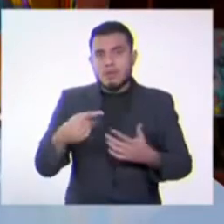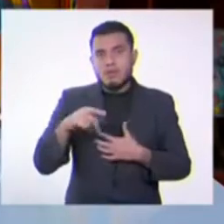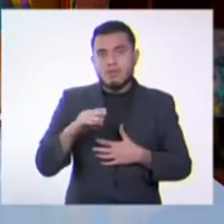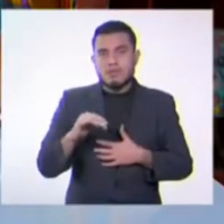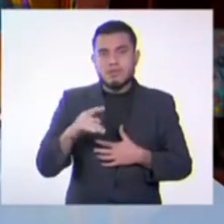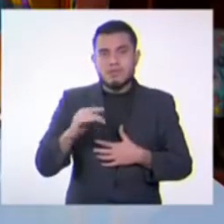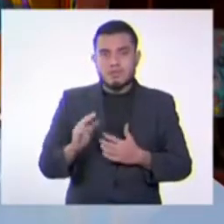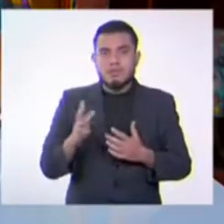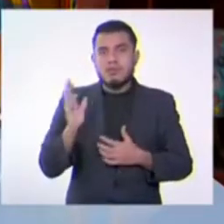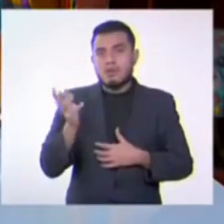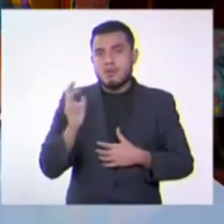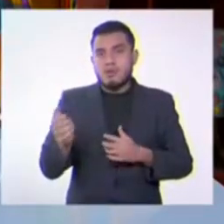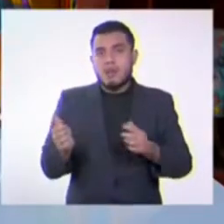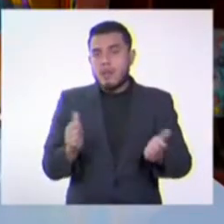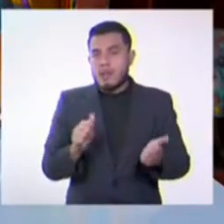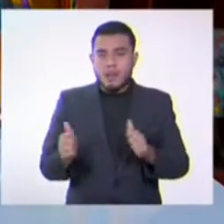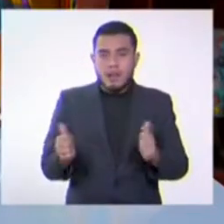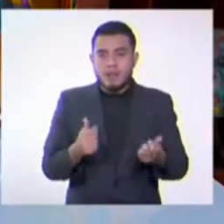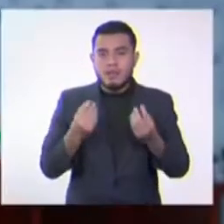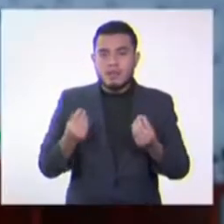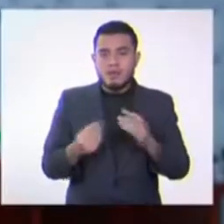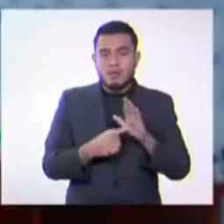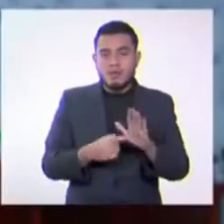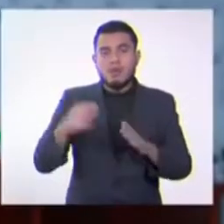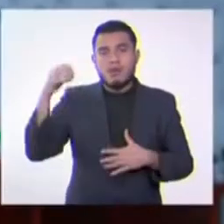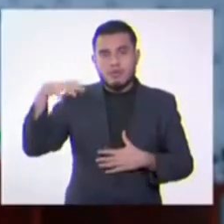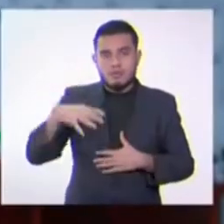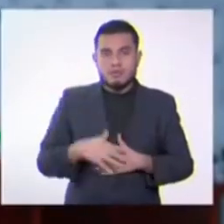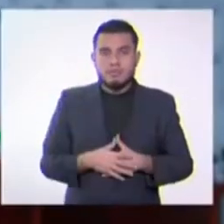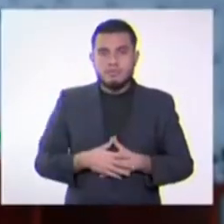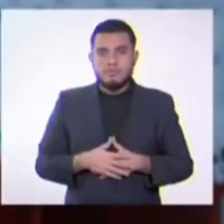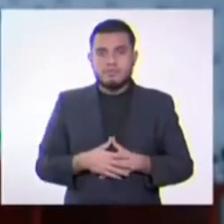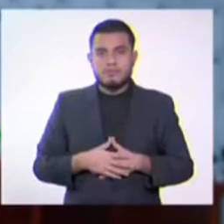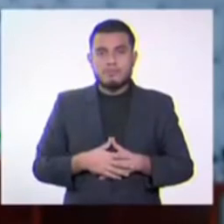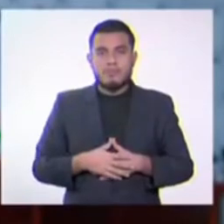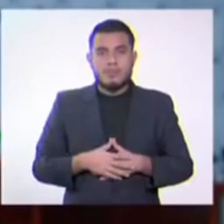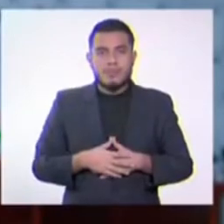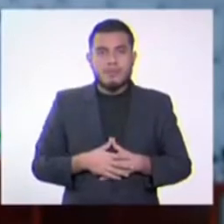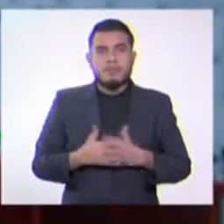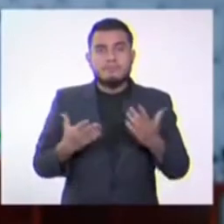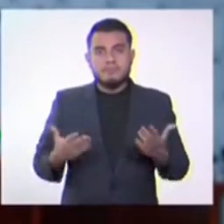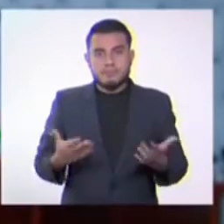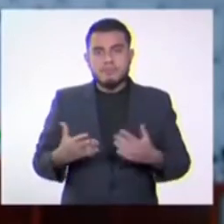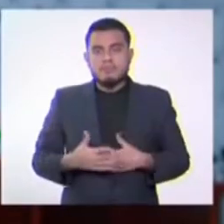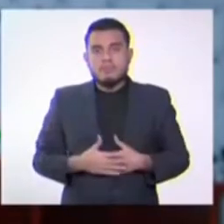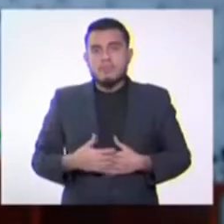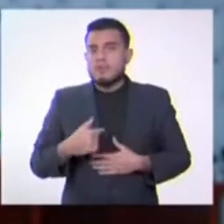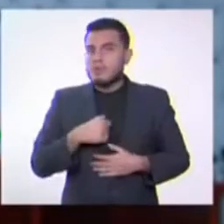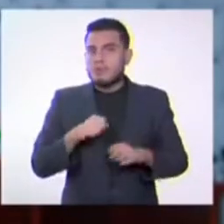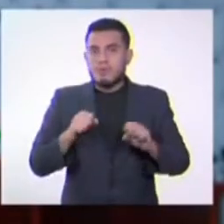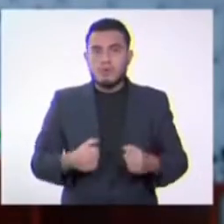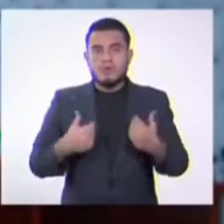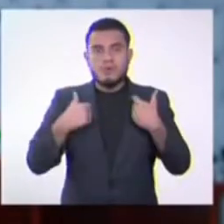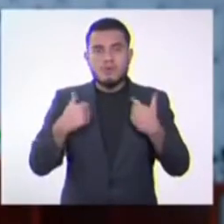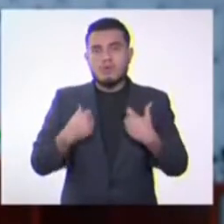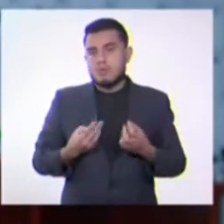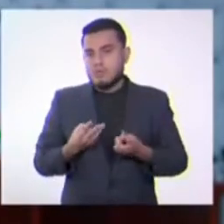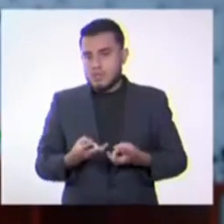colores va a depender de cómo se refleja la luz. Pero, ¿será que no puedo tener un material que